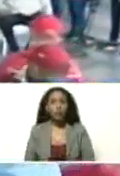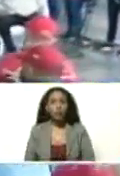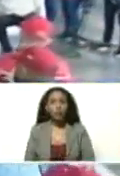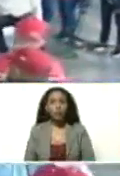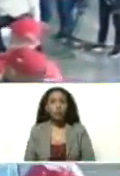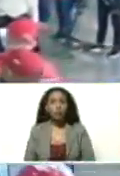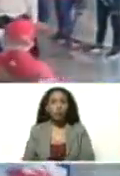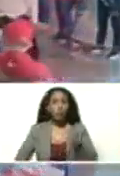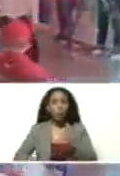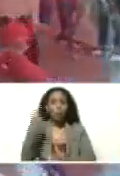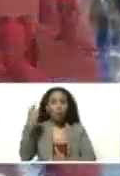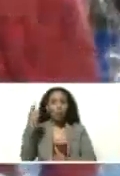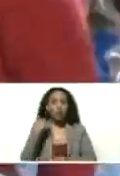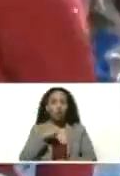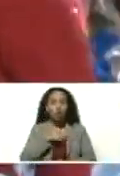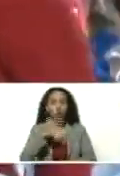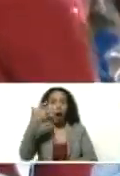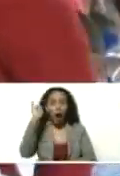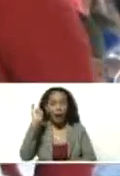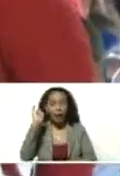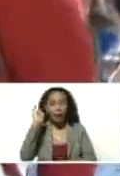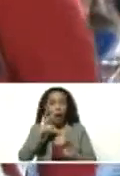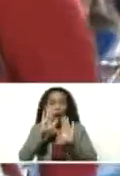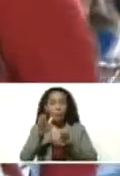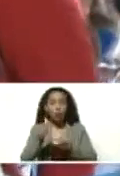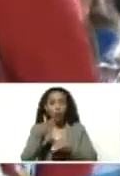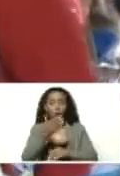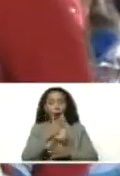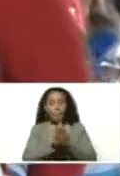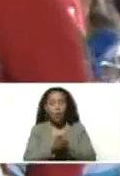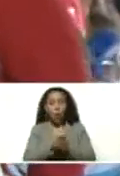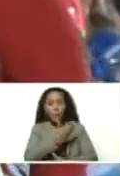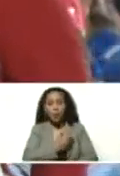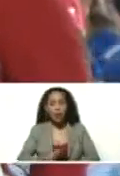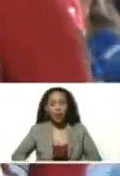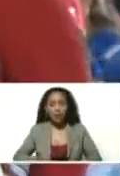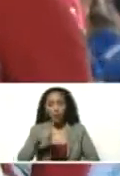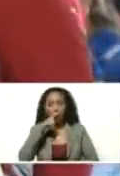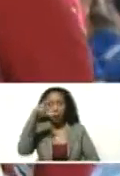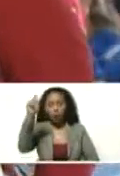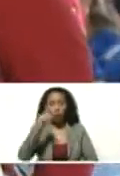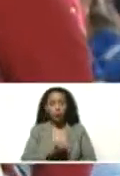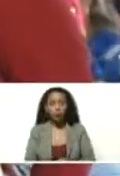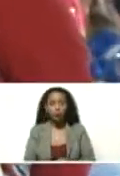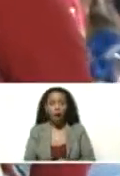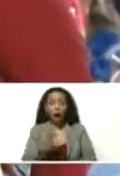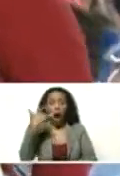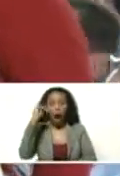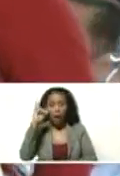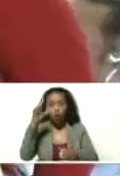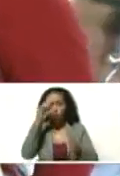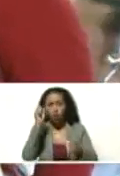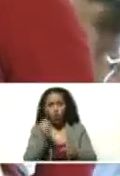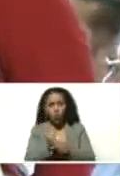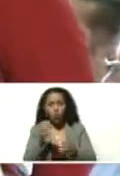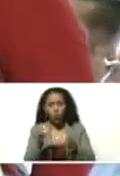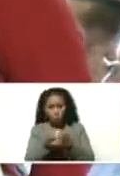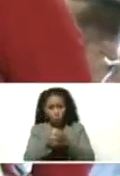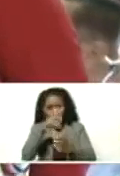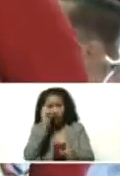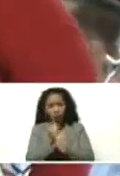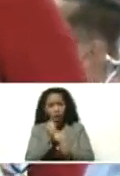Una vez más, cuente con nosotros, camarada presidente Nicolás Maduro. Cuente con la clase obrera trabajadora,